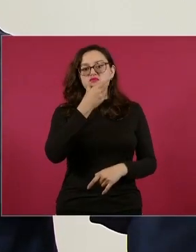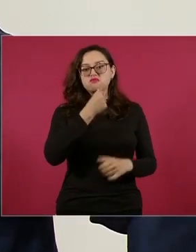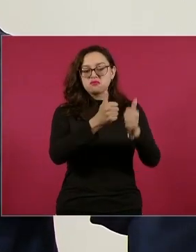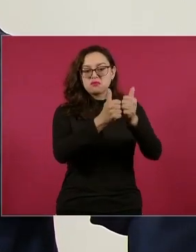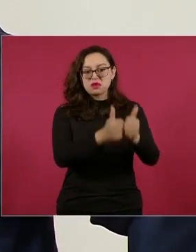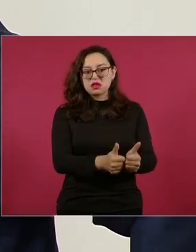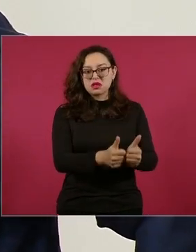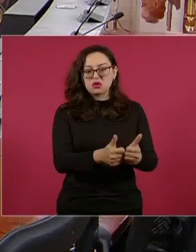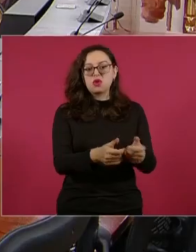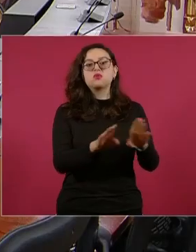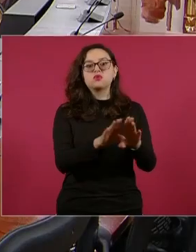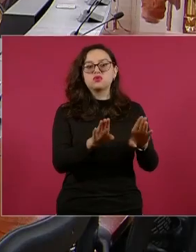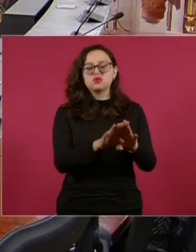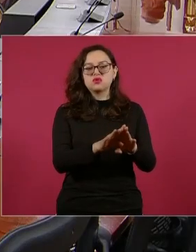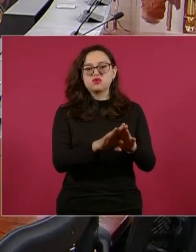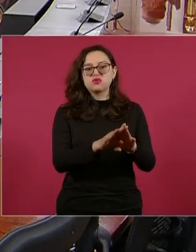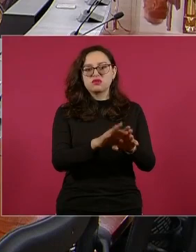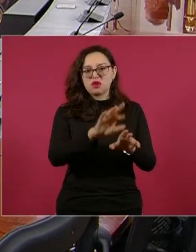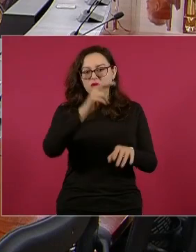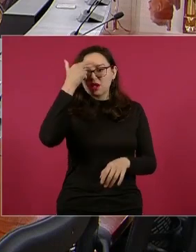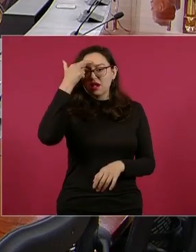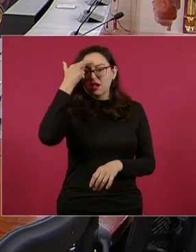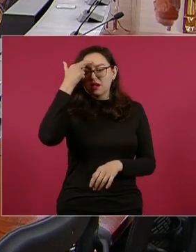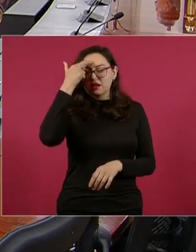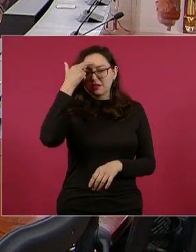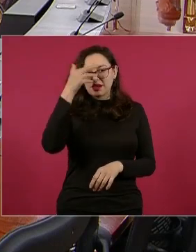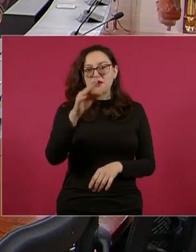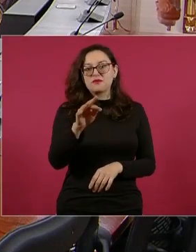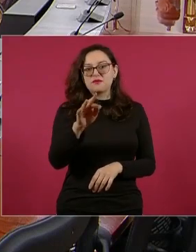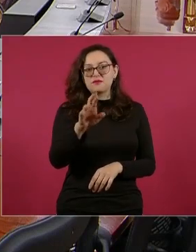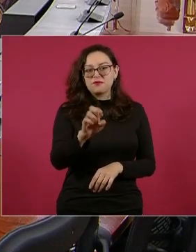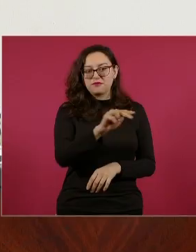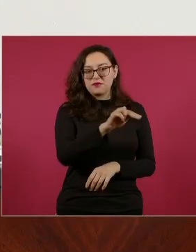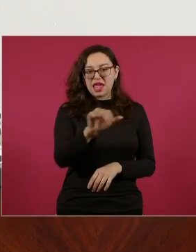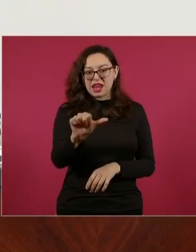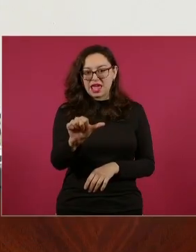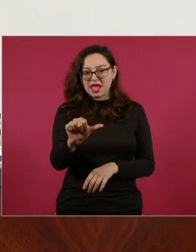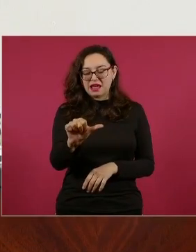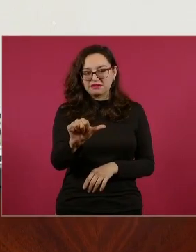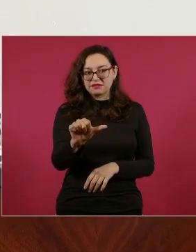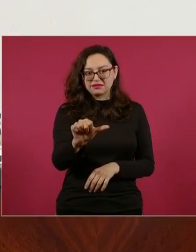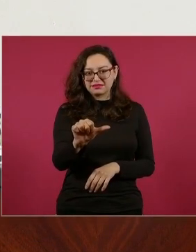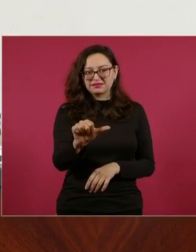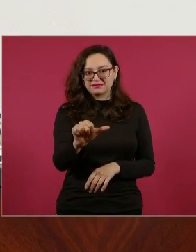Frena, se llama. Frena. Sí, ese me cae bien.